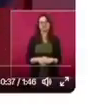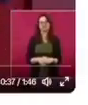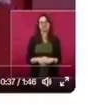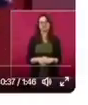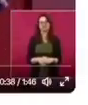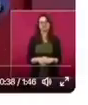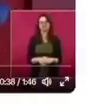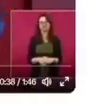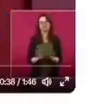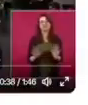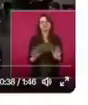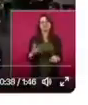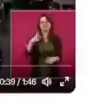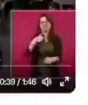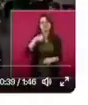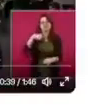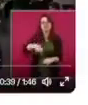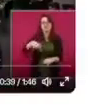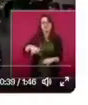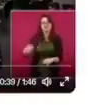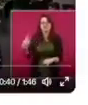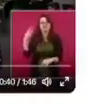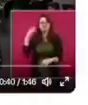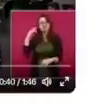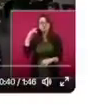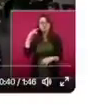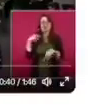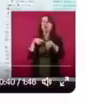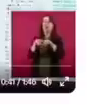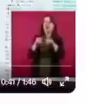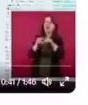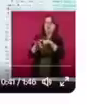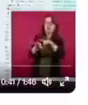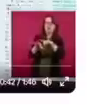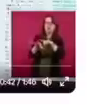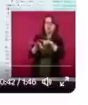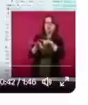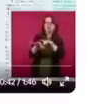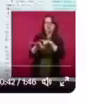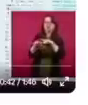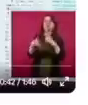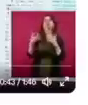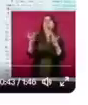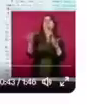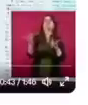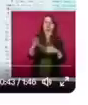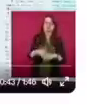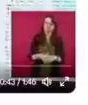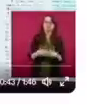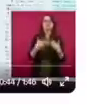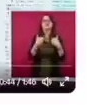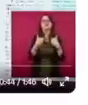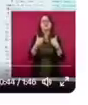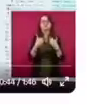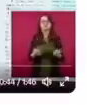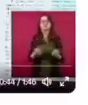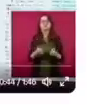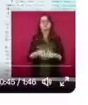Pero aquí me enteré de que era su hermana, no su hija.